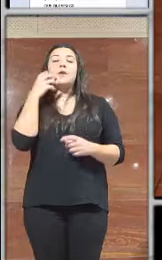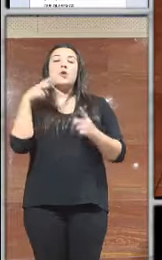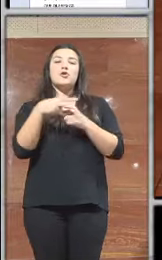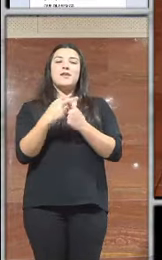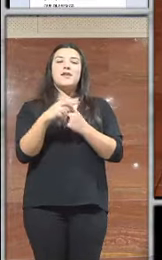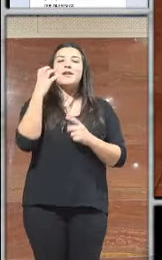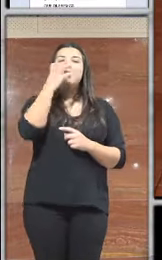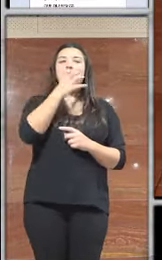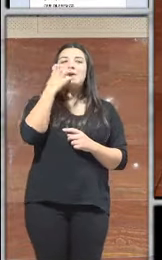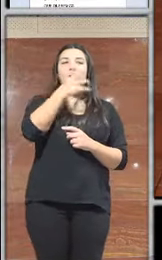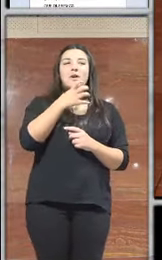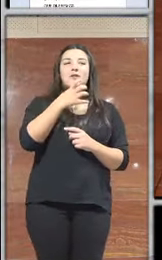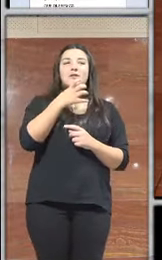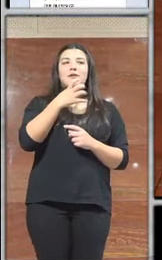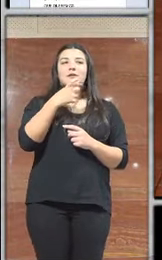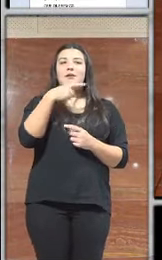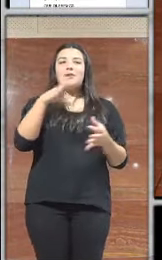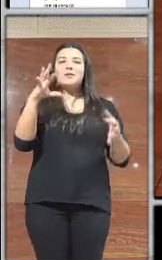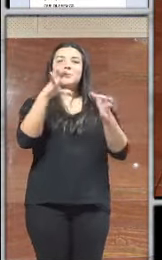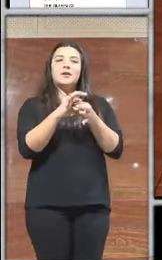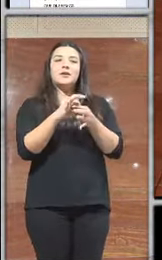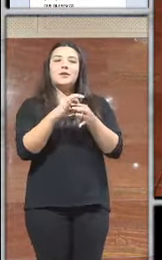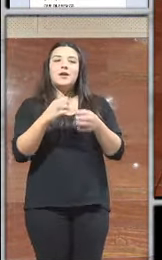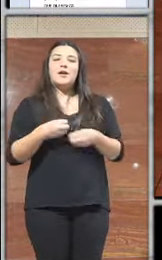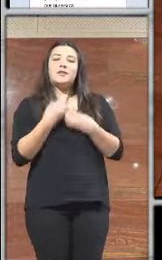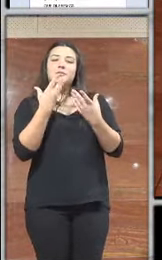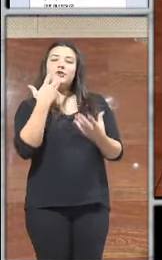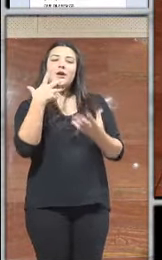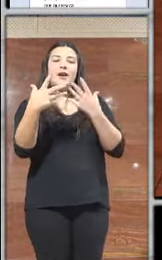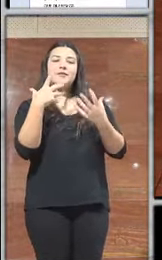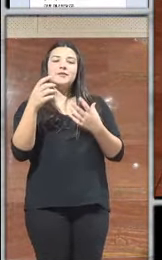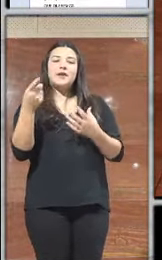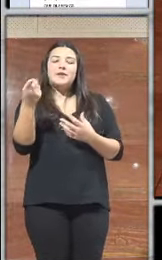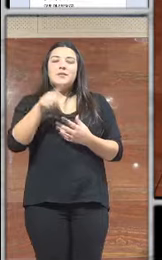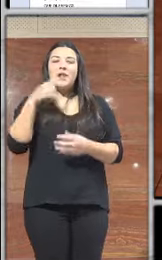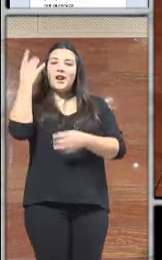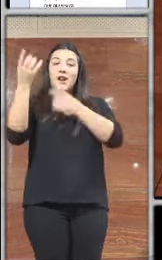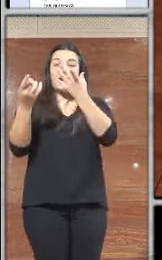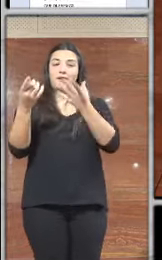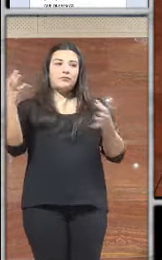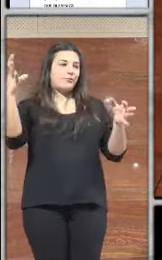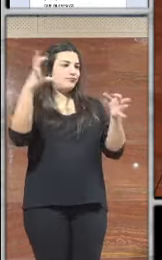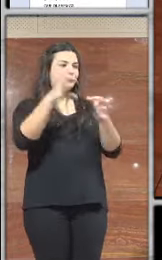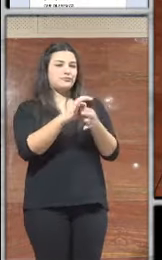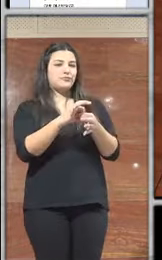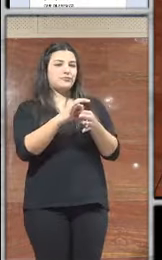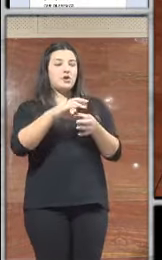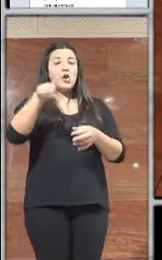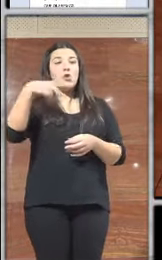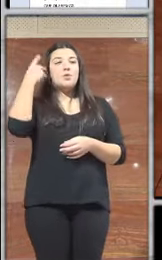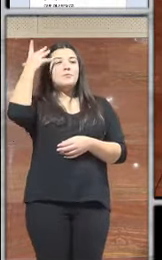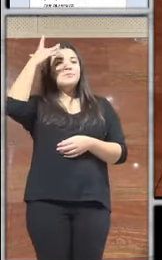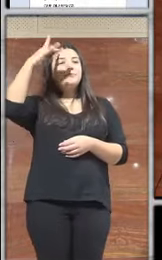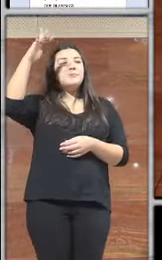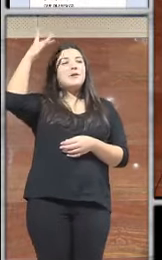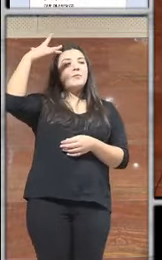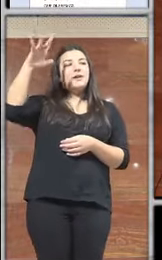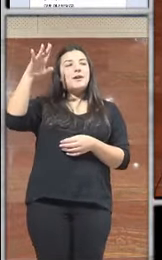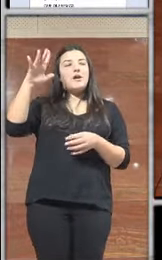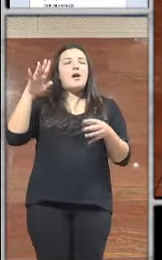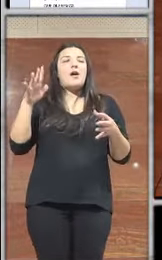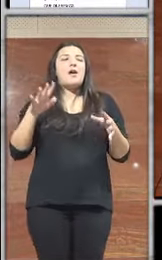Muy vinculado a la expresión artística y la creatividad. Yo me lo imaginaba más, discúlpame que estaba equivocado, pero más